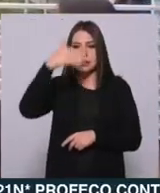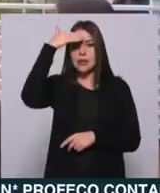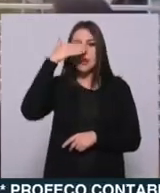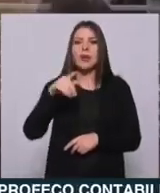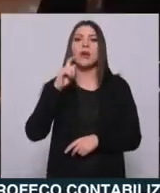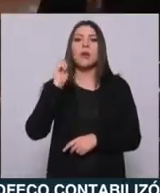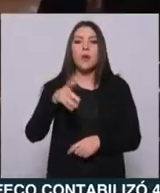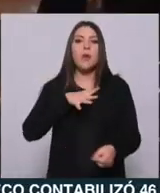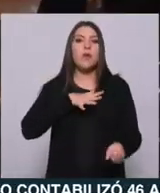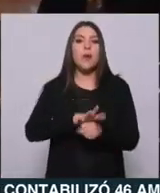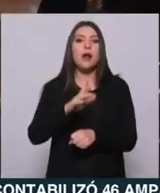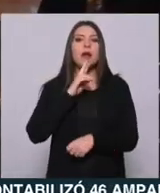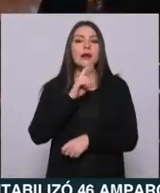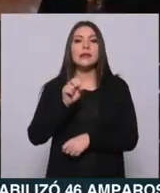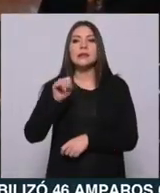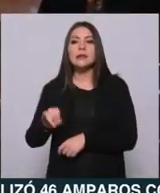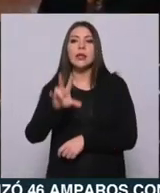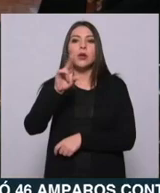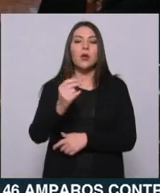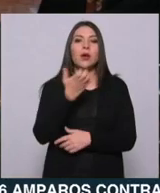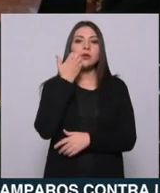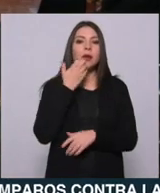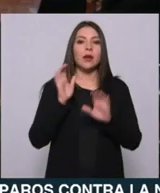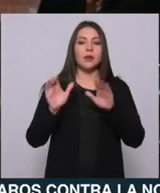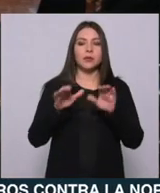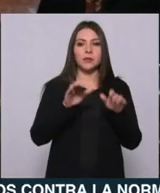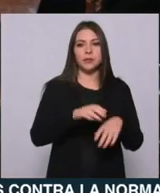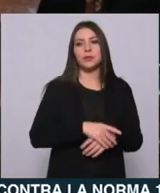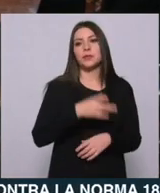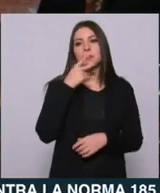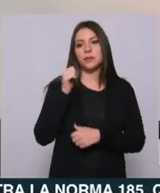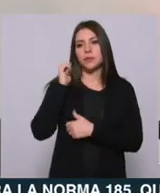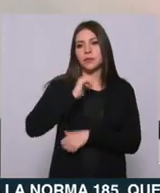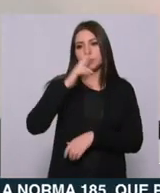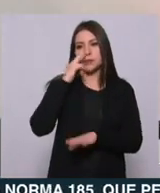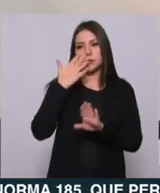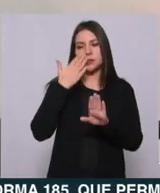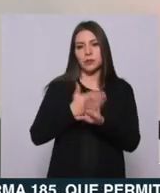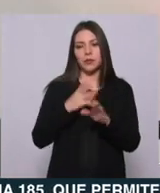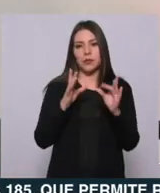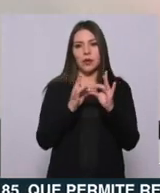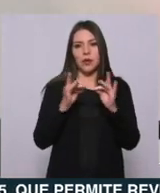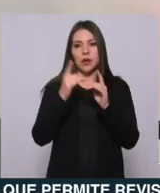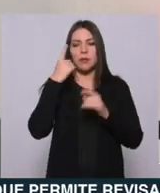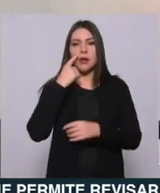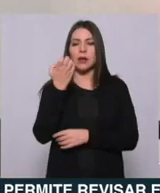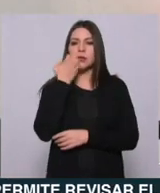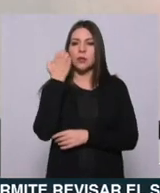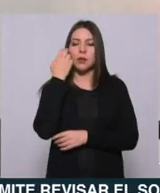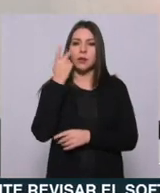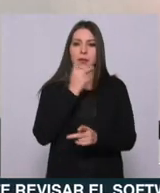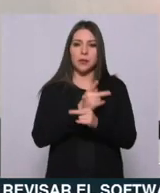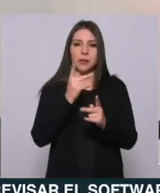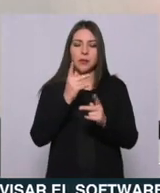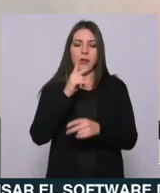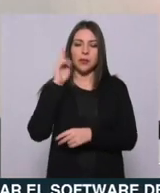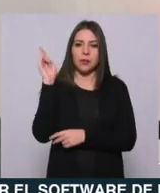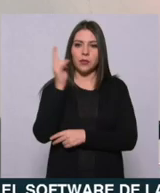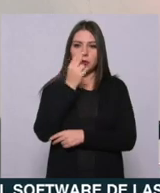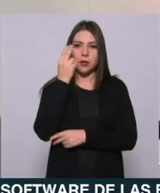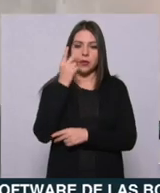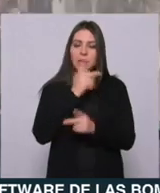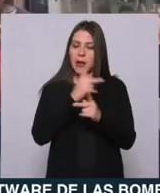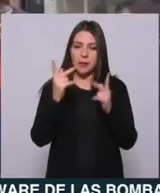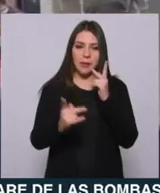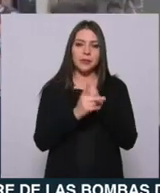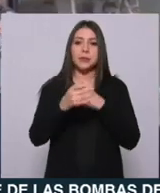media superior. El vocero de la Comisión Metropolitana de Instituciones Públicas de Educación Media Superior, Javier Olmedo, informó que del